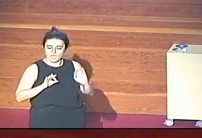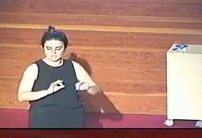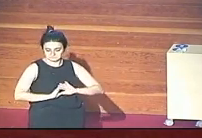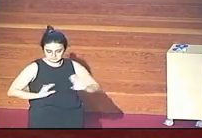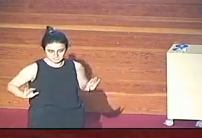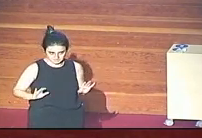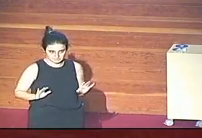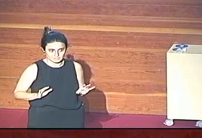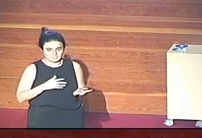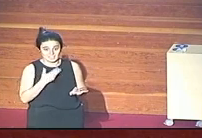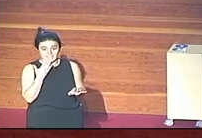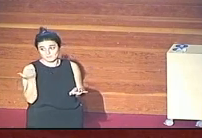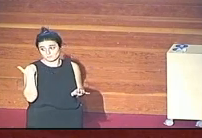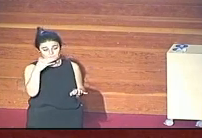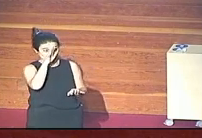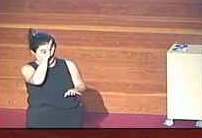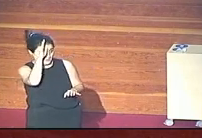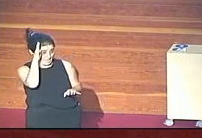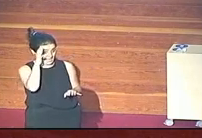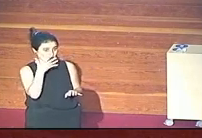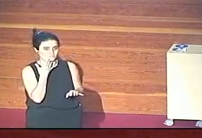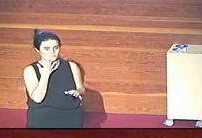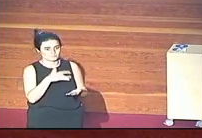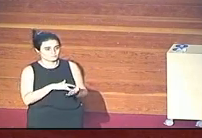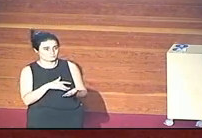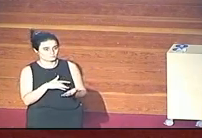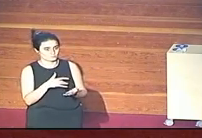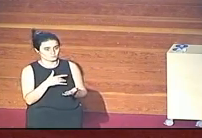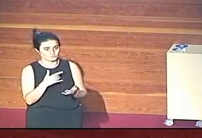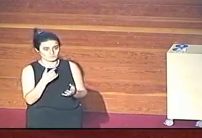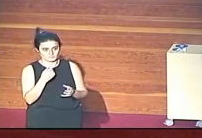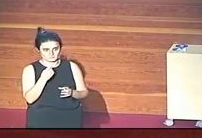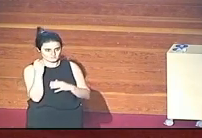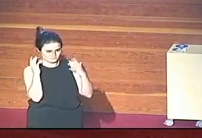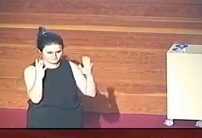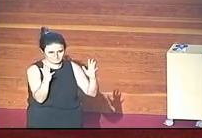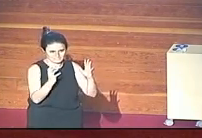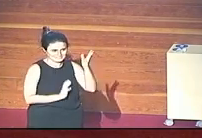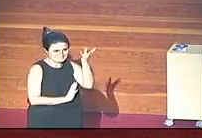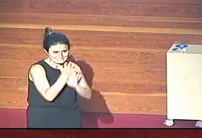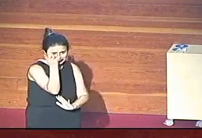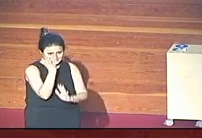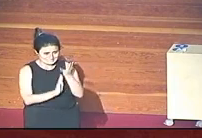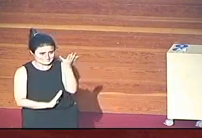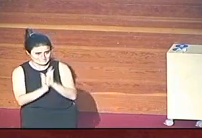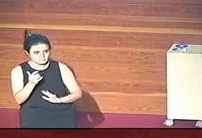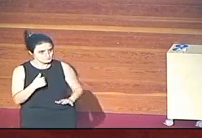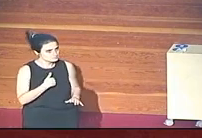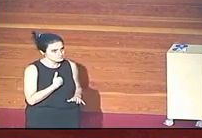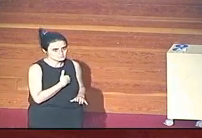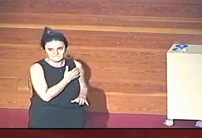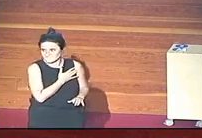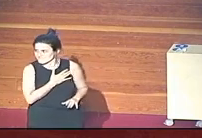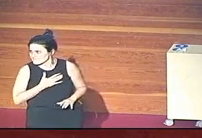este verano bueno pues hemos tenido desgraciadamente muchos incendios forestales bueno pues yo estoy empeñada en contar siempre